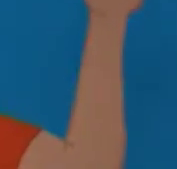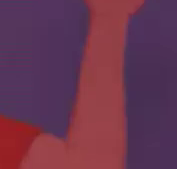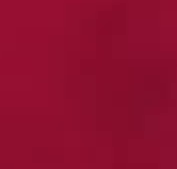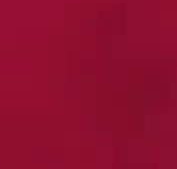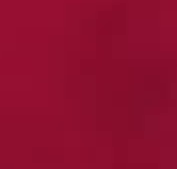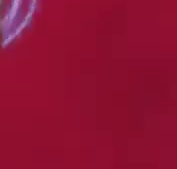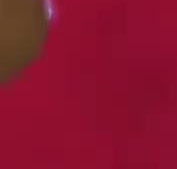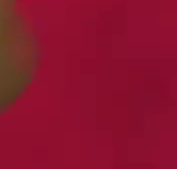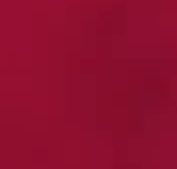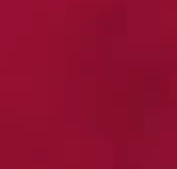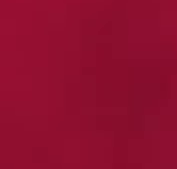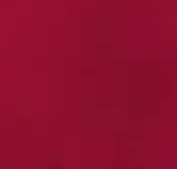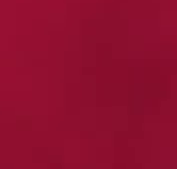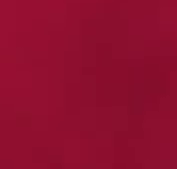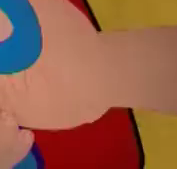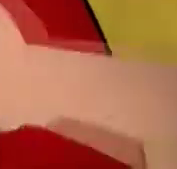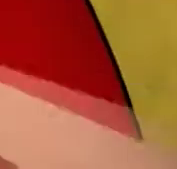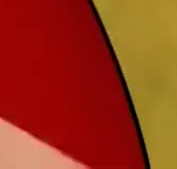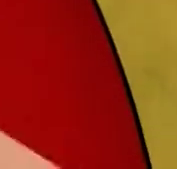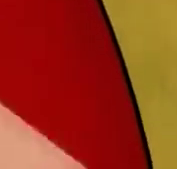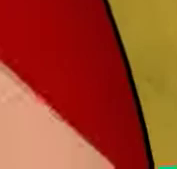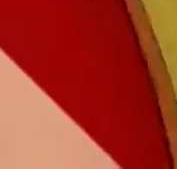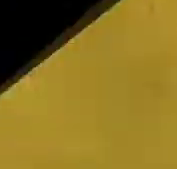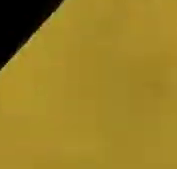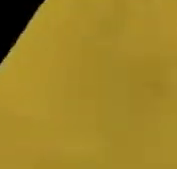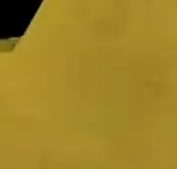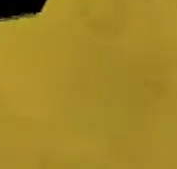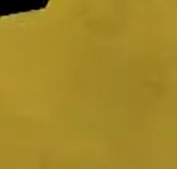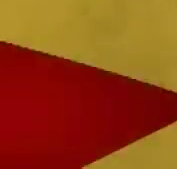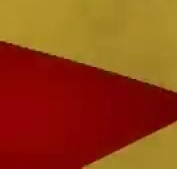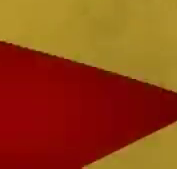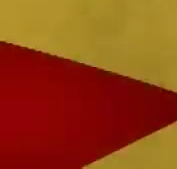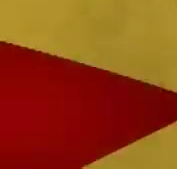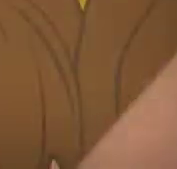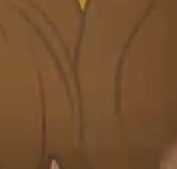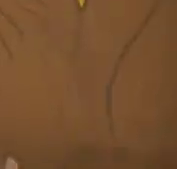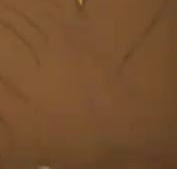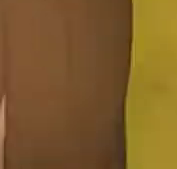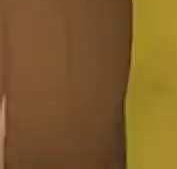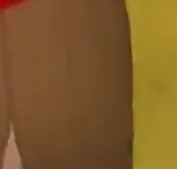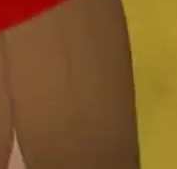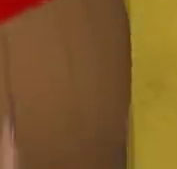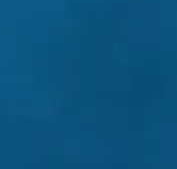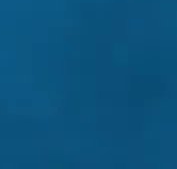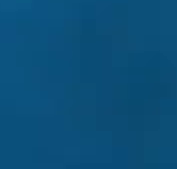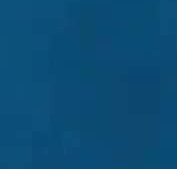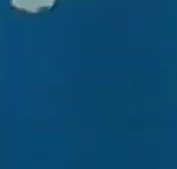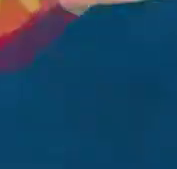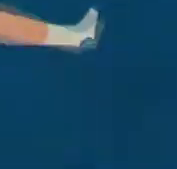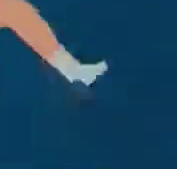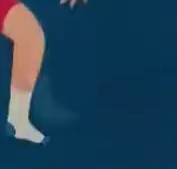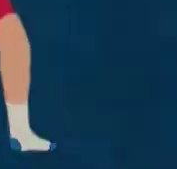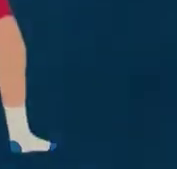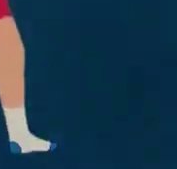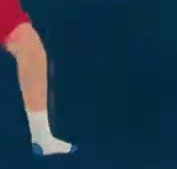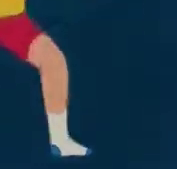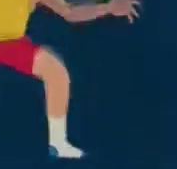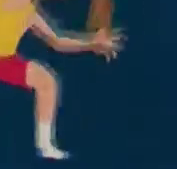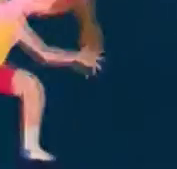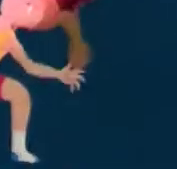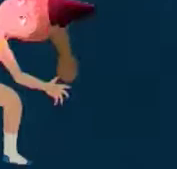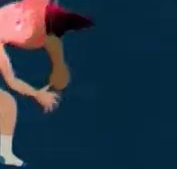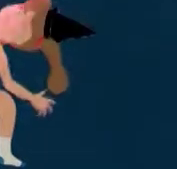medio responsable con la educación y la niñez, como es Televisora del Sur Canal 14. Juguemos de lunes a viernes a